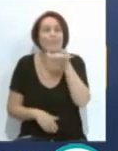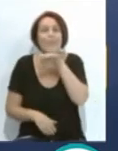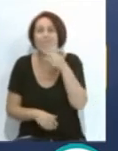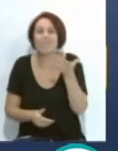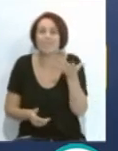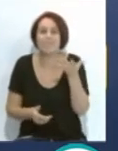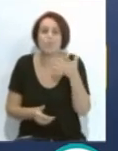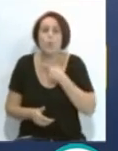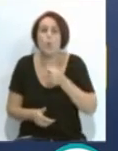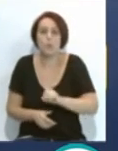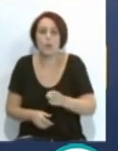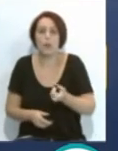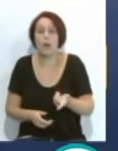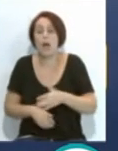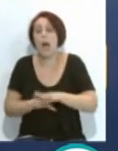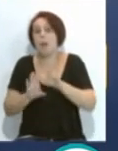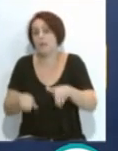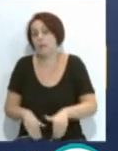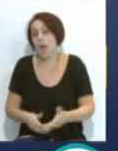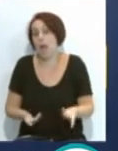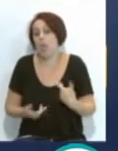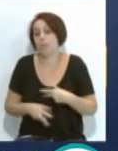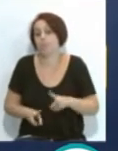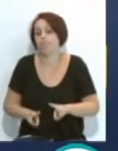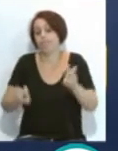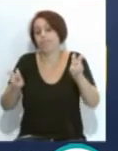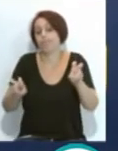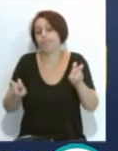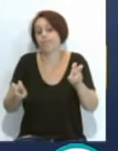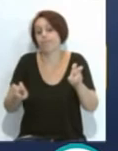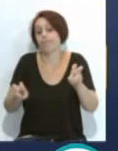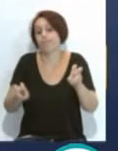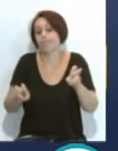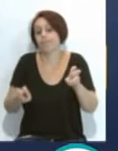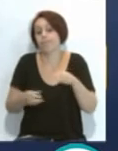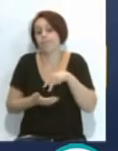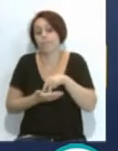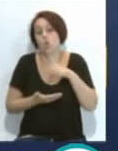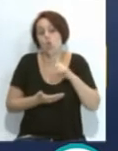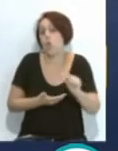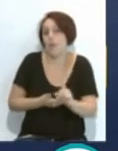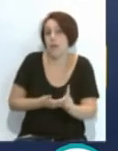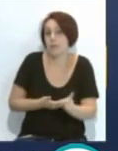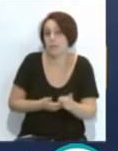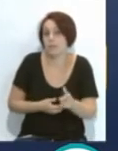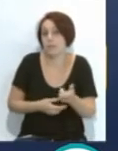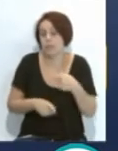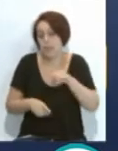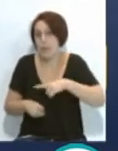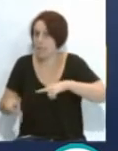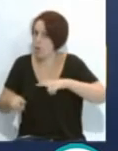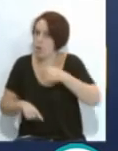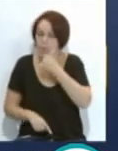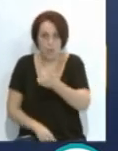que nos hayamos quedado con esa, entre comillas, guinda, que también, como dijo el entrenador